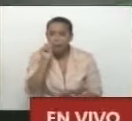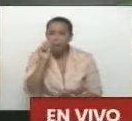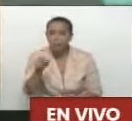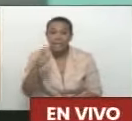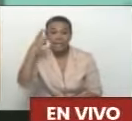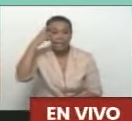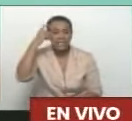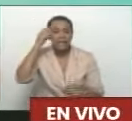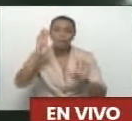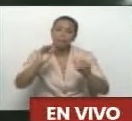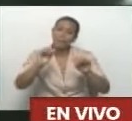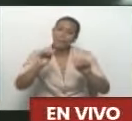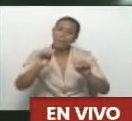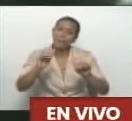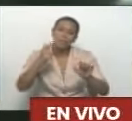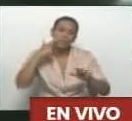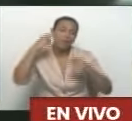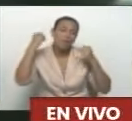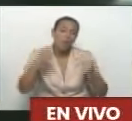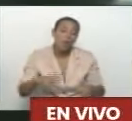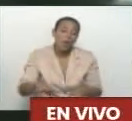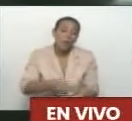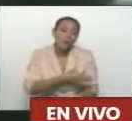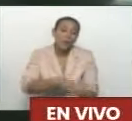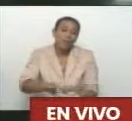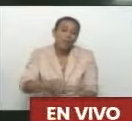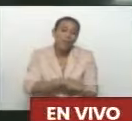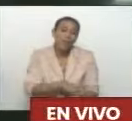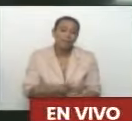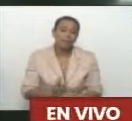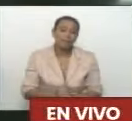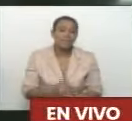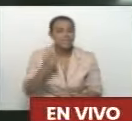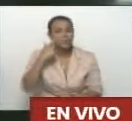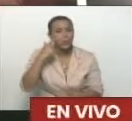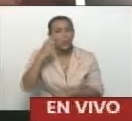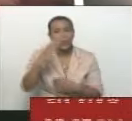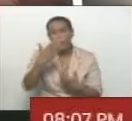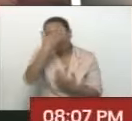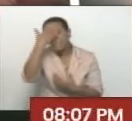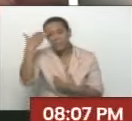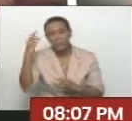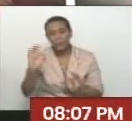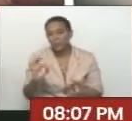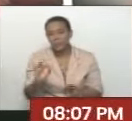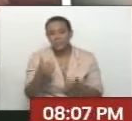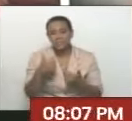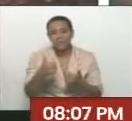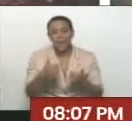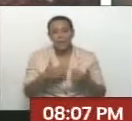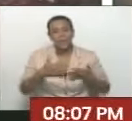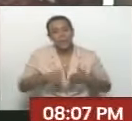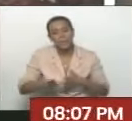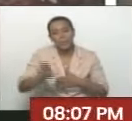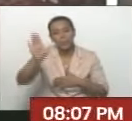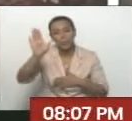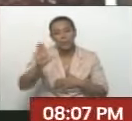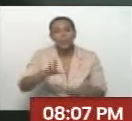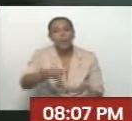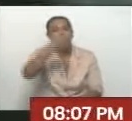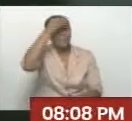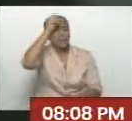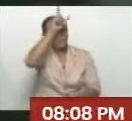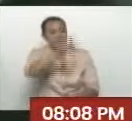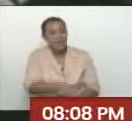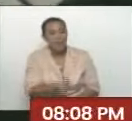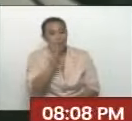día que se despidió, lo hizo cantando. Patria, patria, quien ama, patria, siempre canta la vida, al porvenir. Eso lo aprendí de